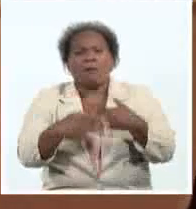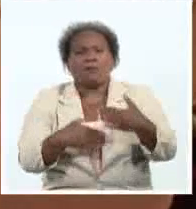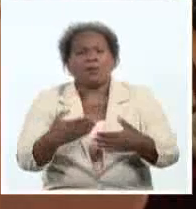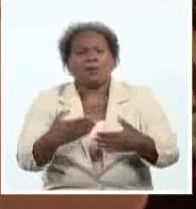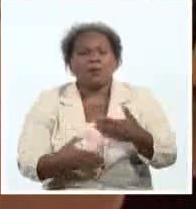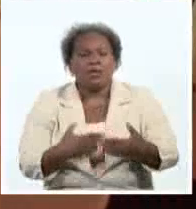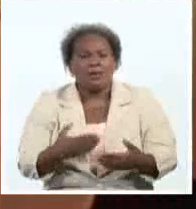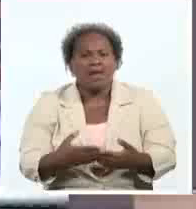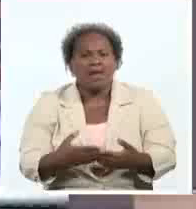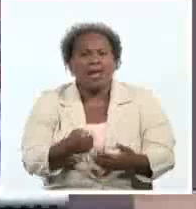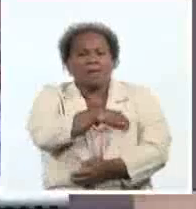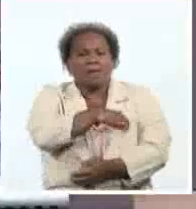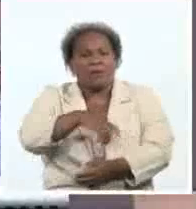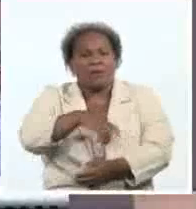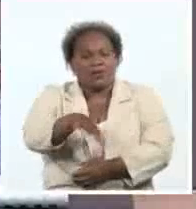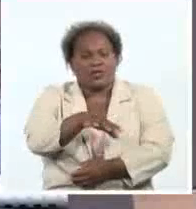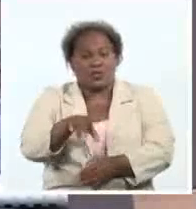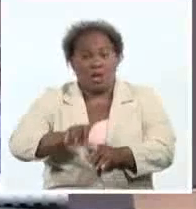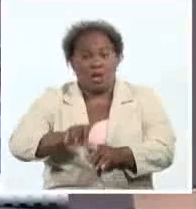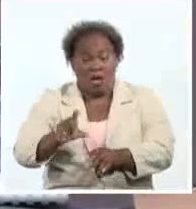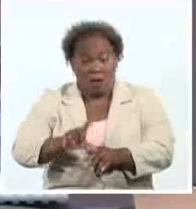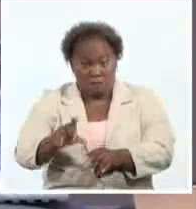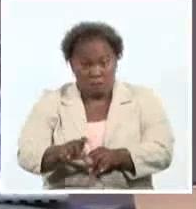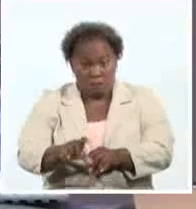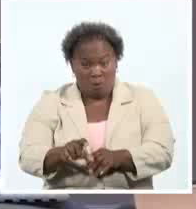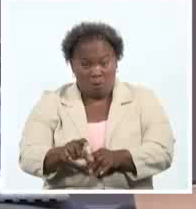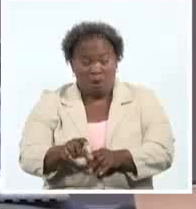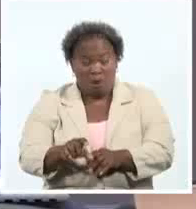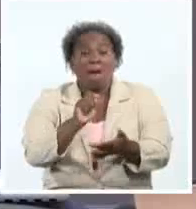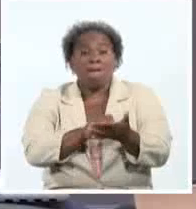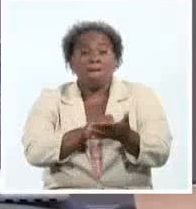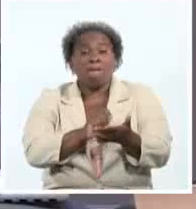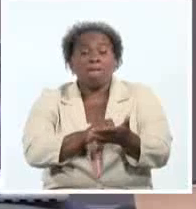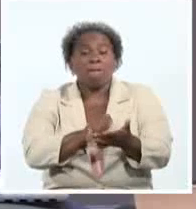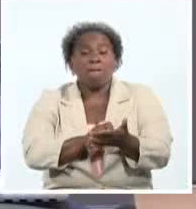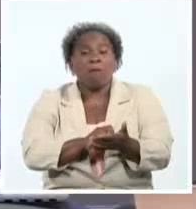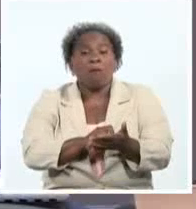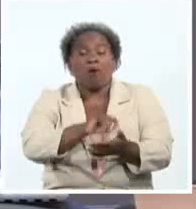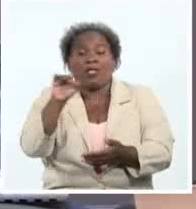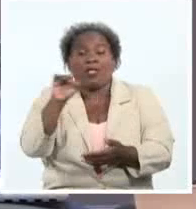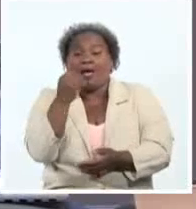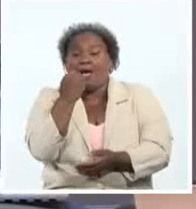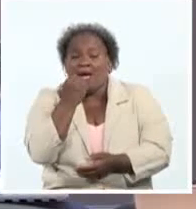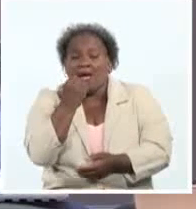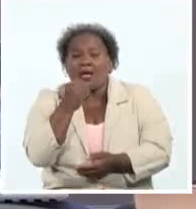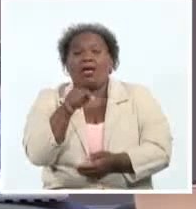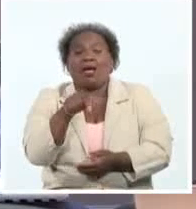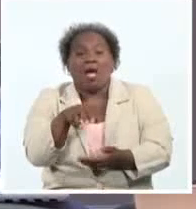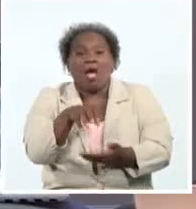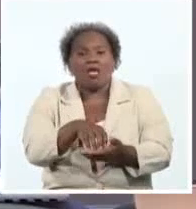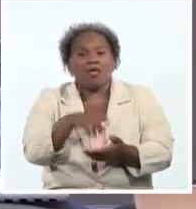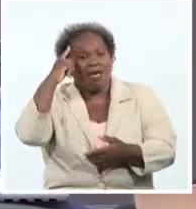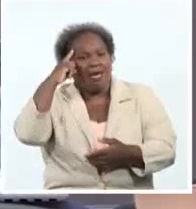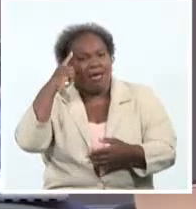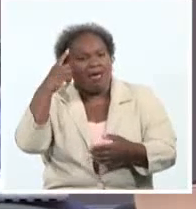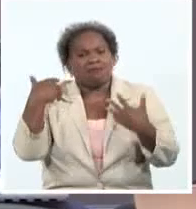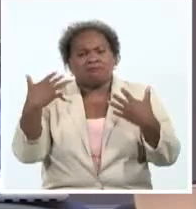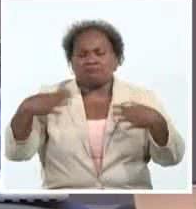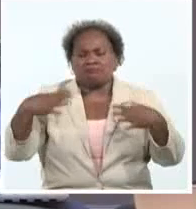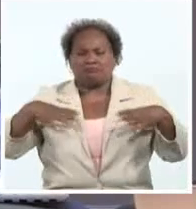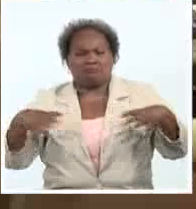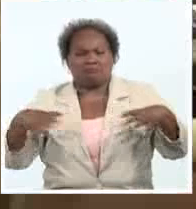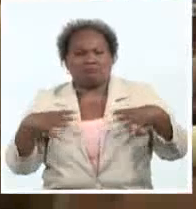población. En el campo hay bodegas. En el campo hay círculos sociales. En el campo tenemos